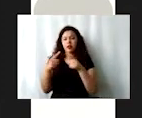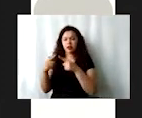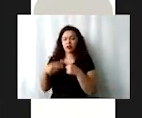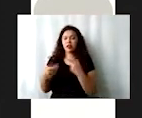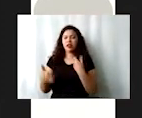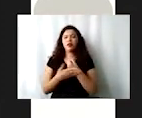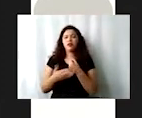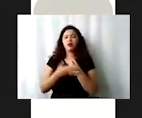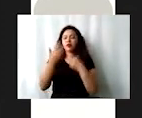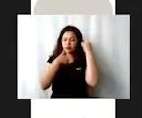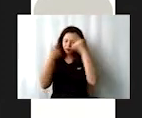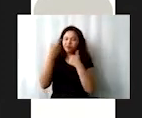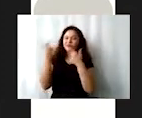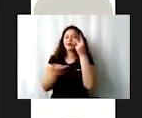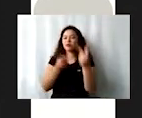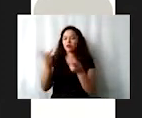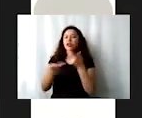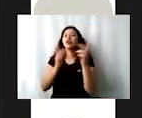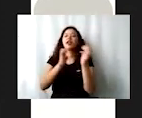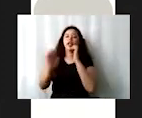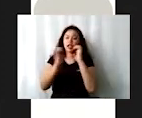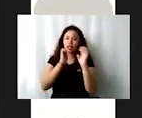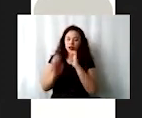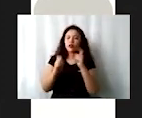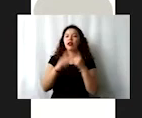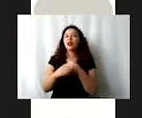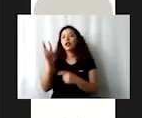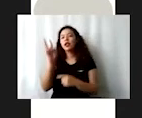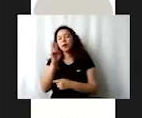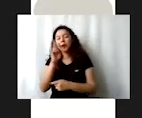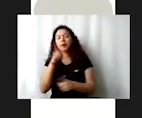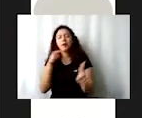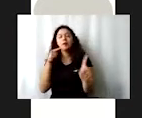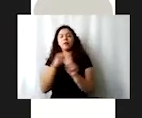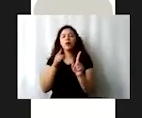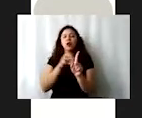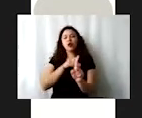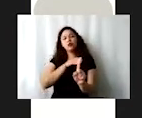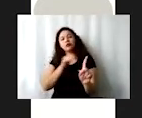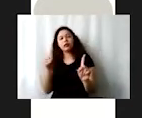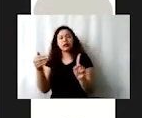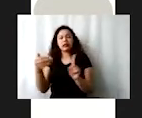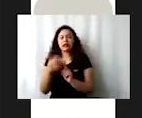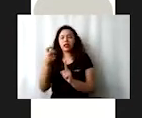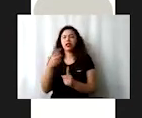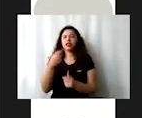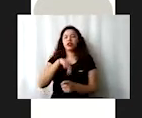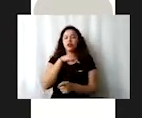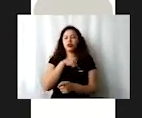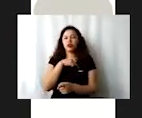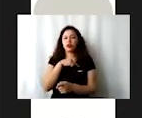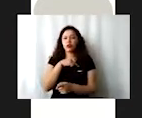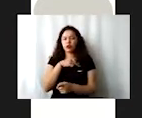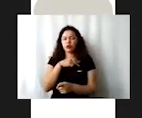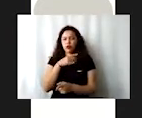son cuestionarios, entrevistas y observaciones directas o indirectas, son las que nos van a poder a nosotros dar